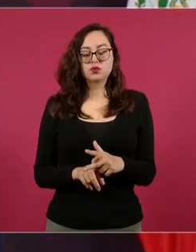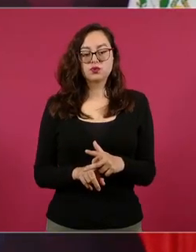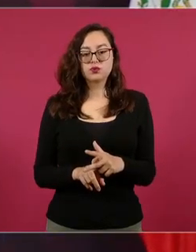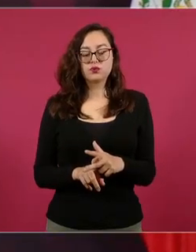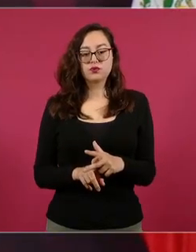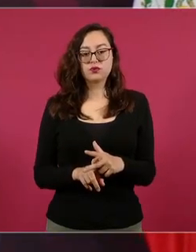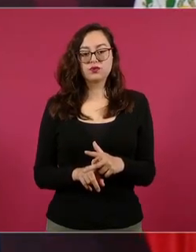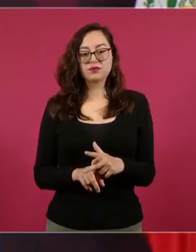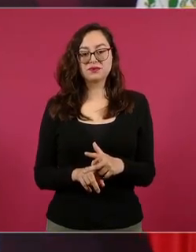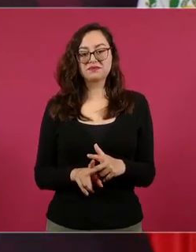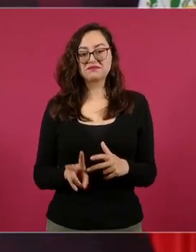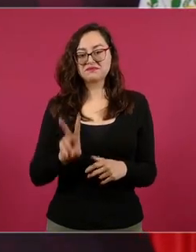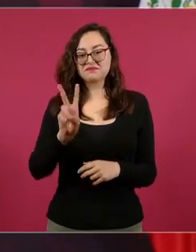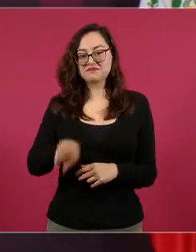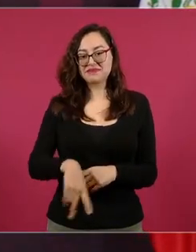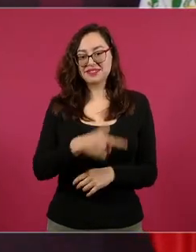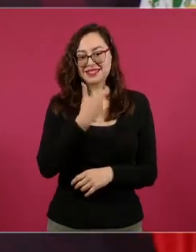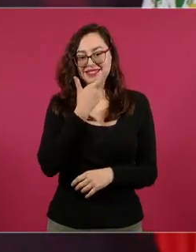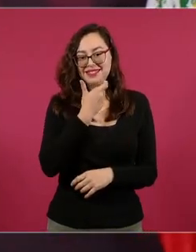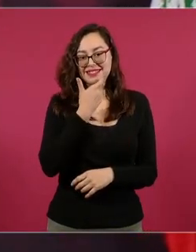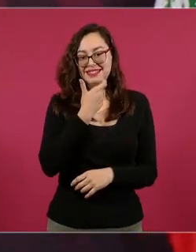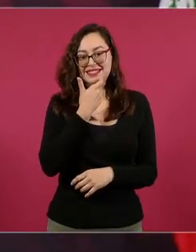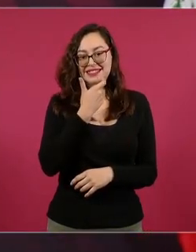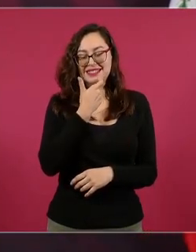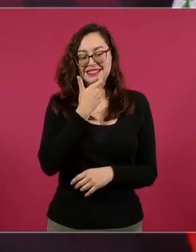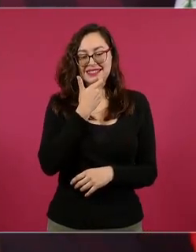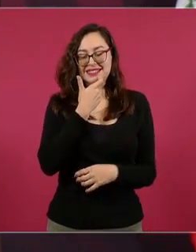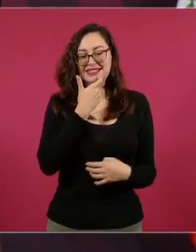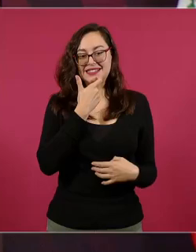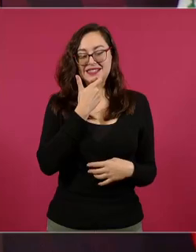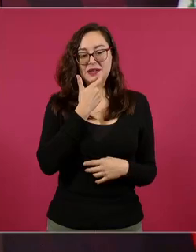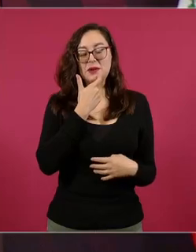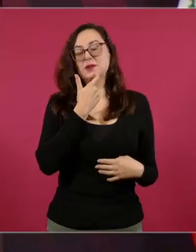Da risa, ¿no? El camarada